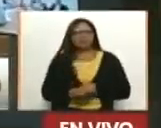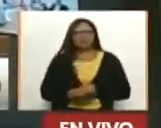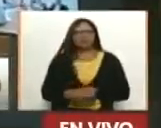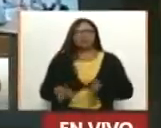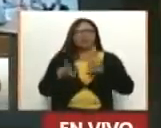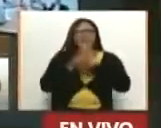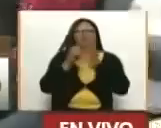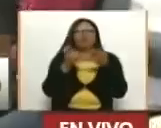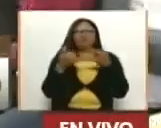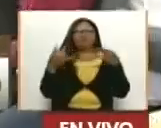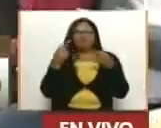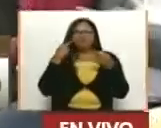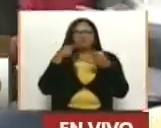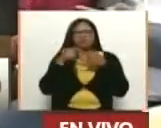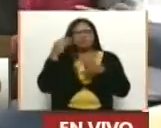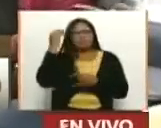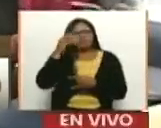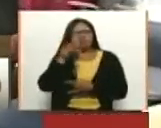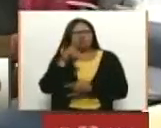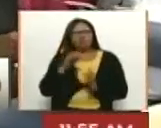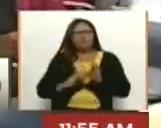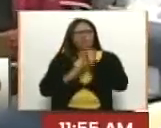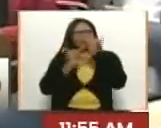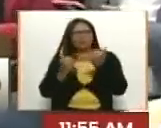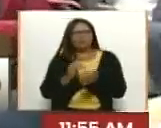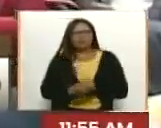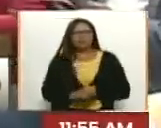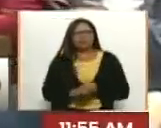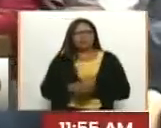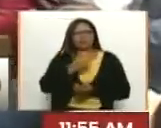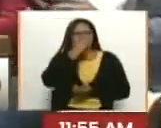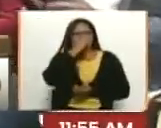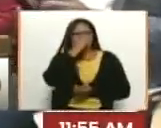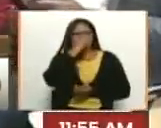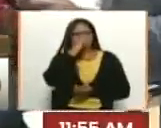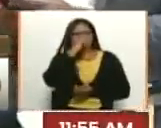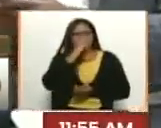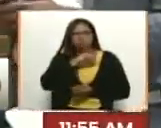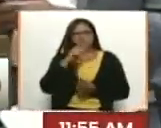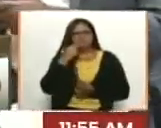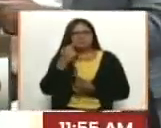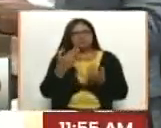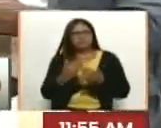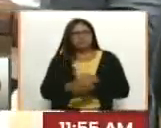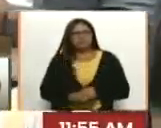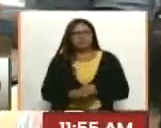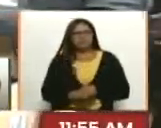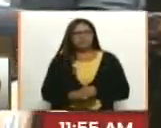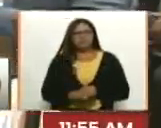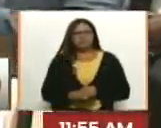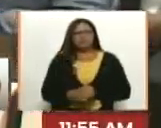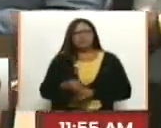Orgánica de Extinción de Dominio. Sin más preámbulos, queremos escuchar en este momento palabras de